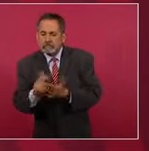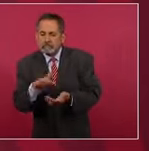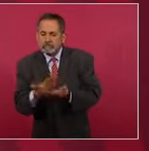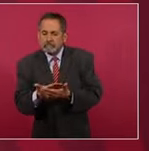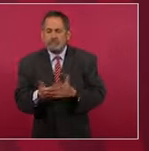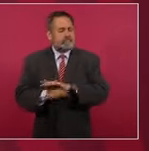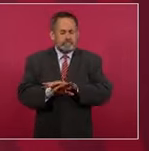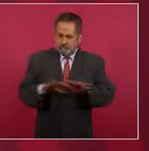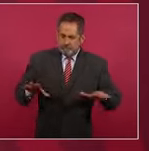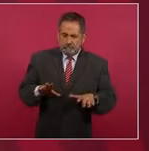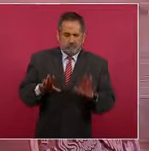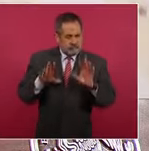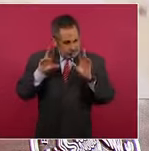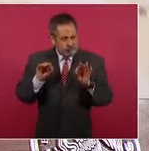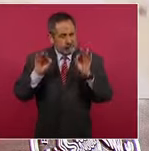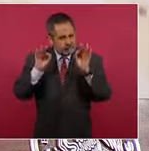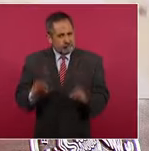honesta,